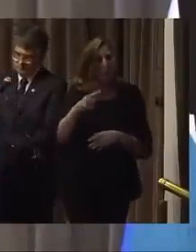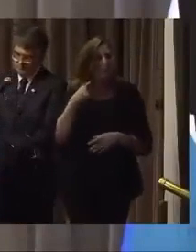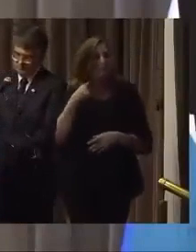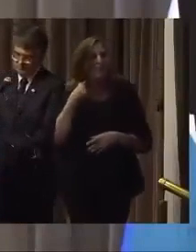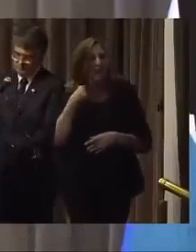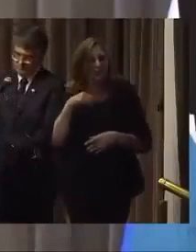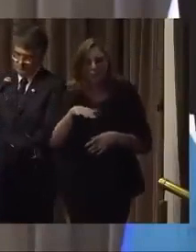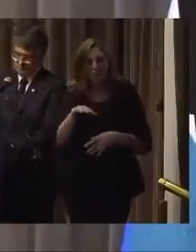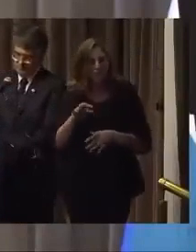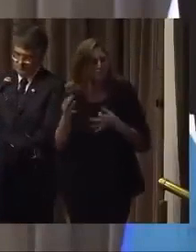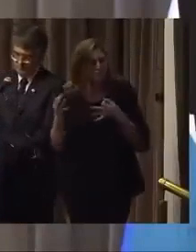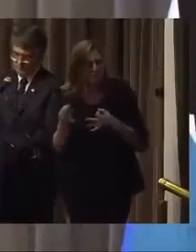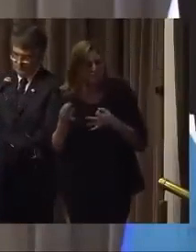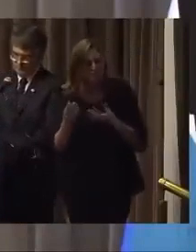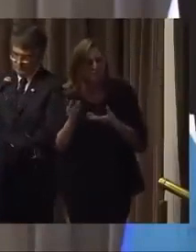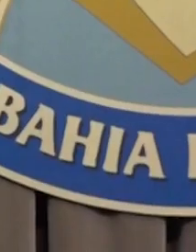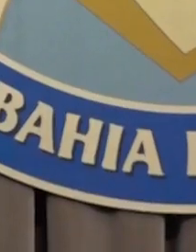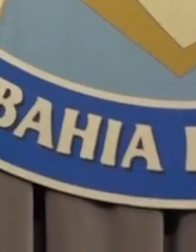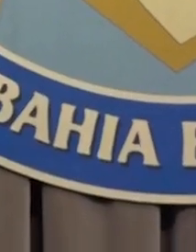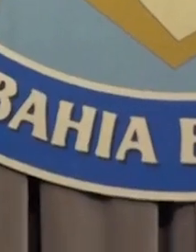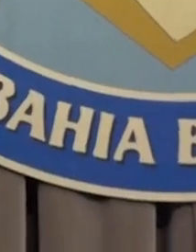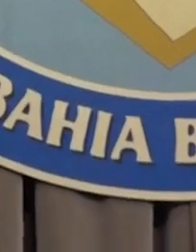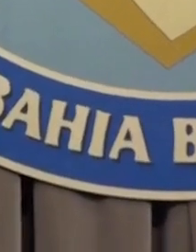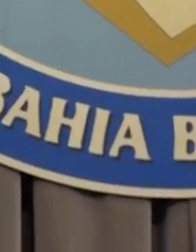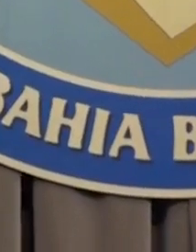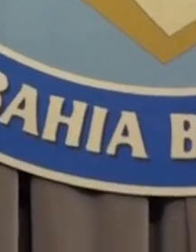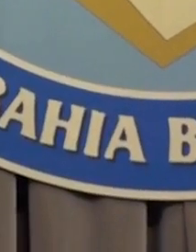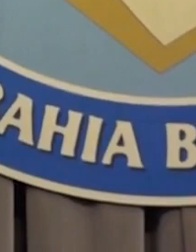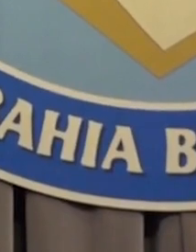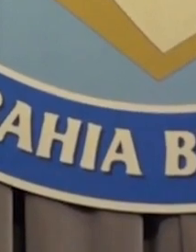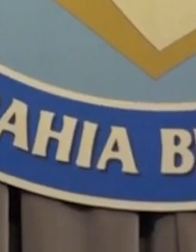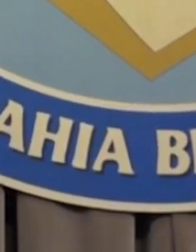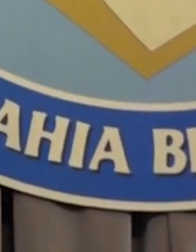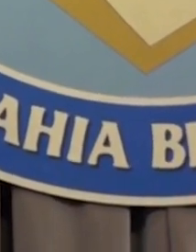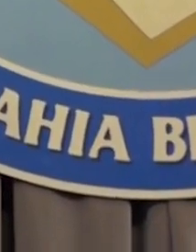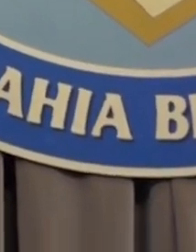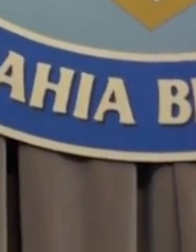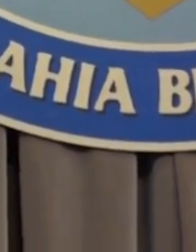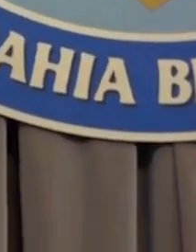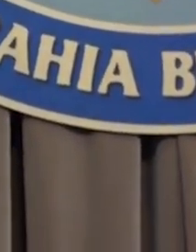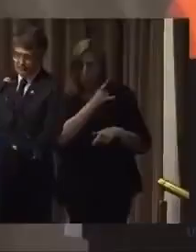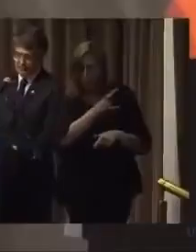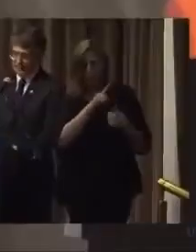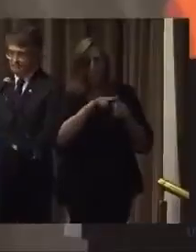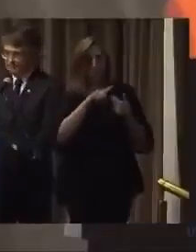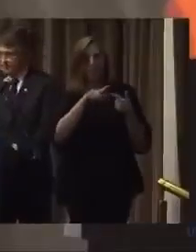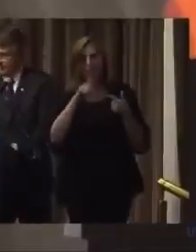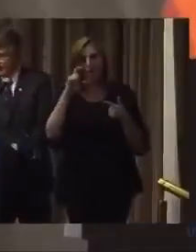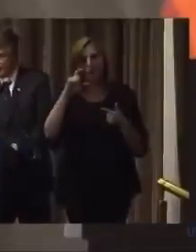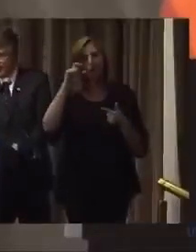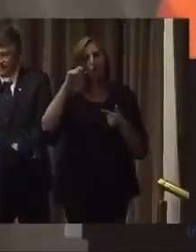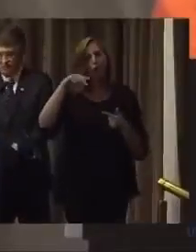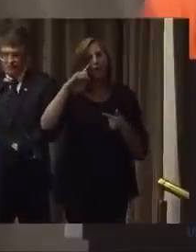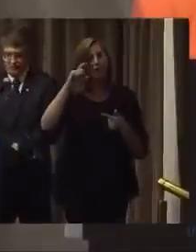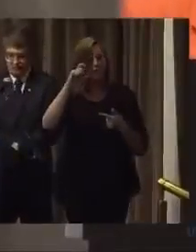intermodal de logística. Sin lugar a dudas, nuestras universidades y el CONICET son dos grandes activos que